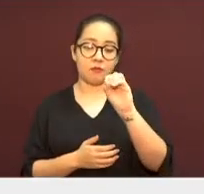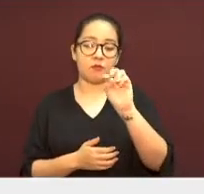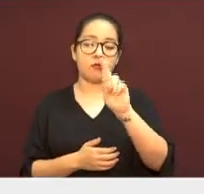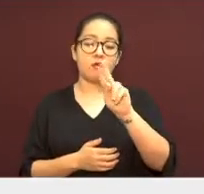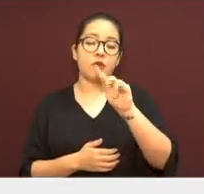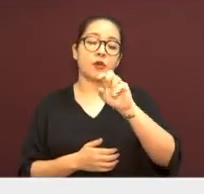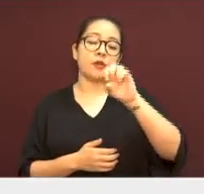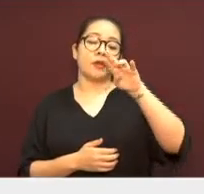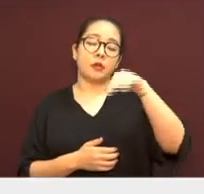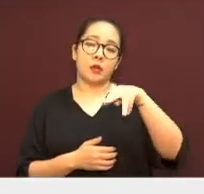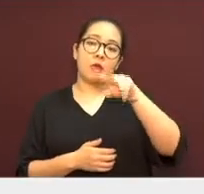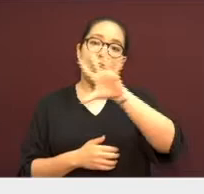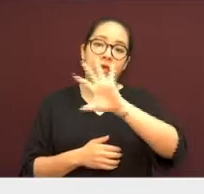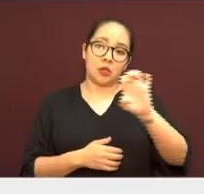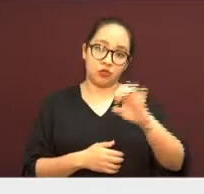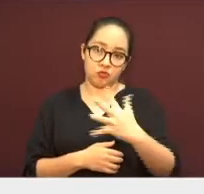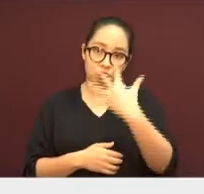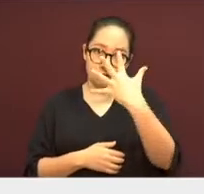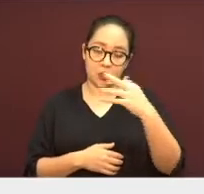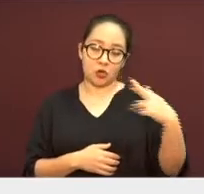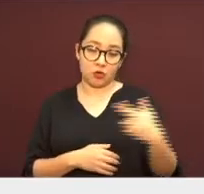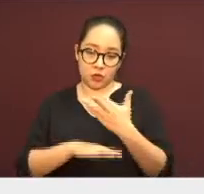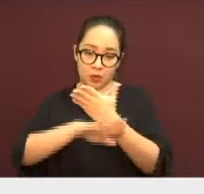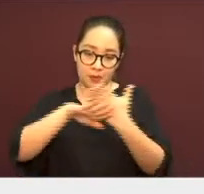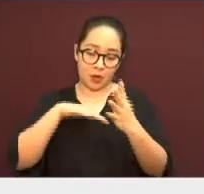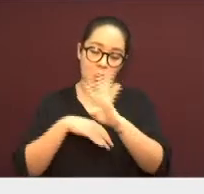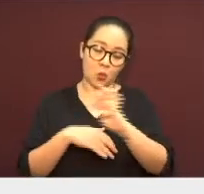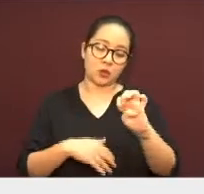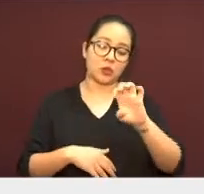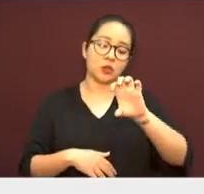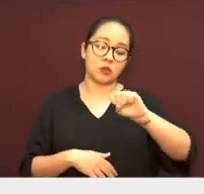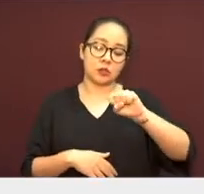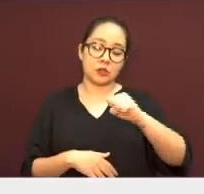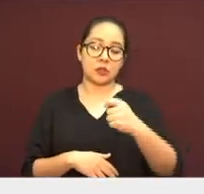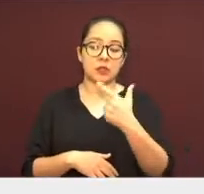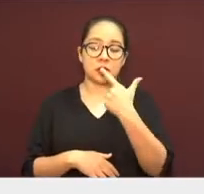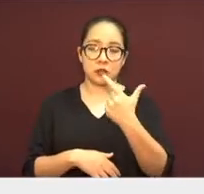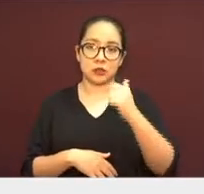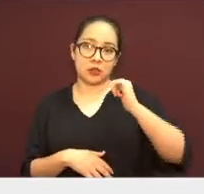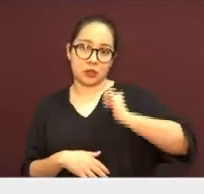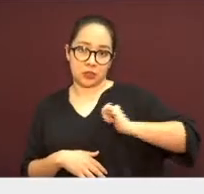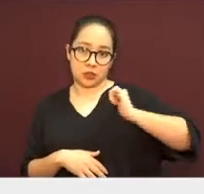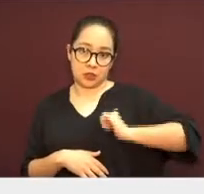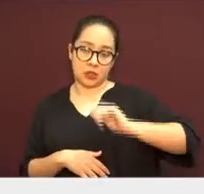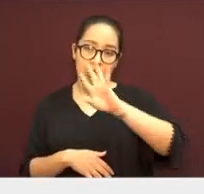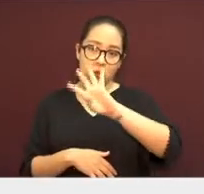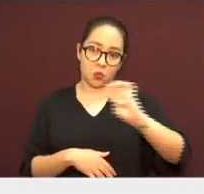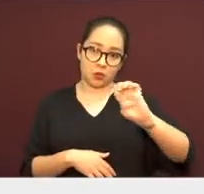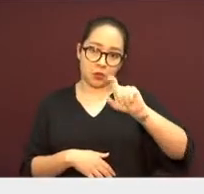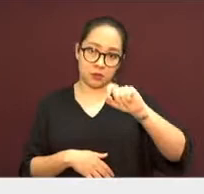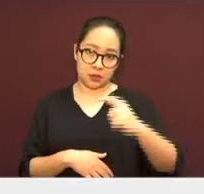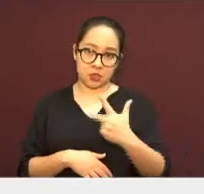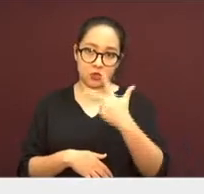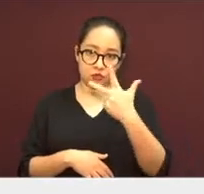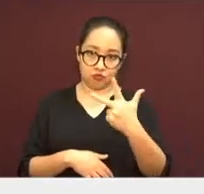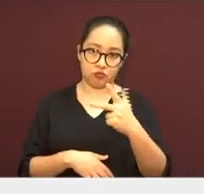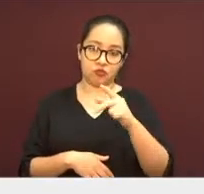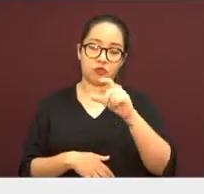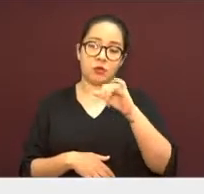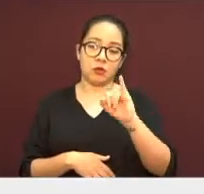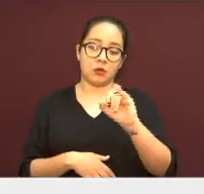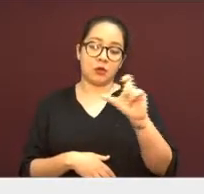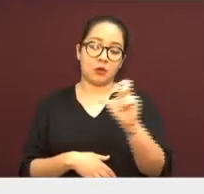505 ríoblanco 467 la antigua 428 lista